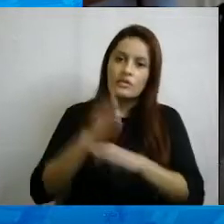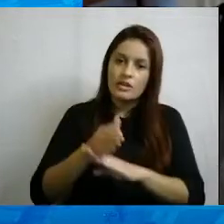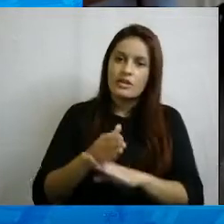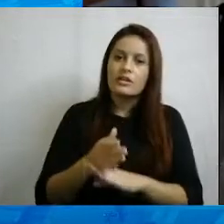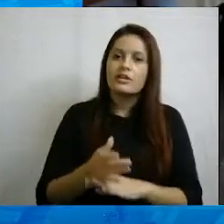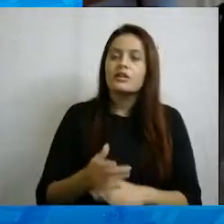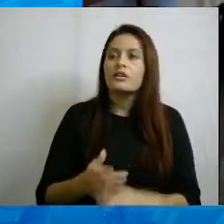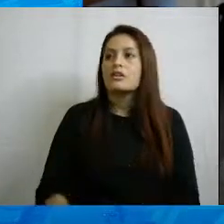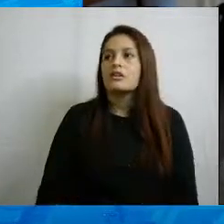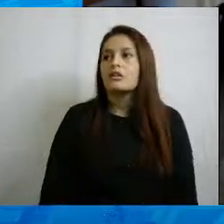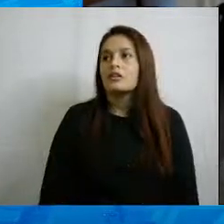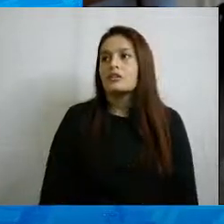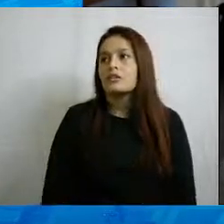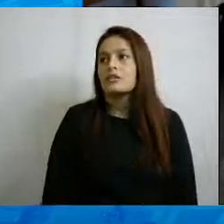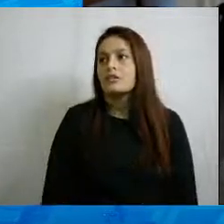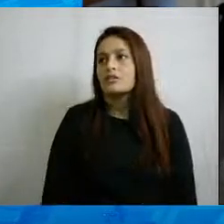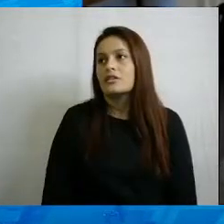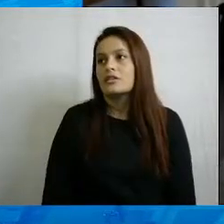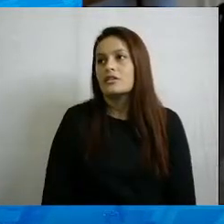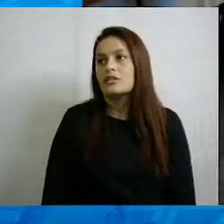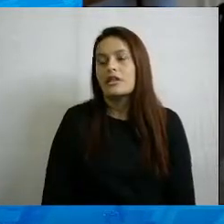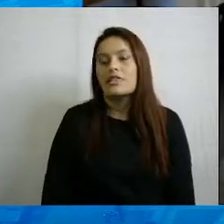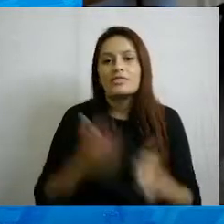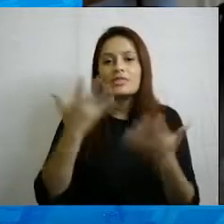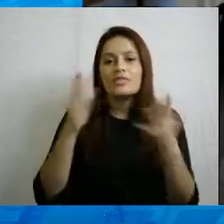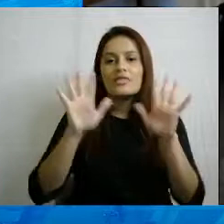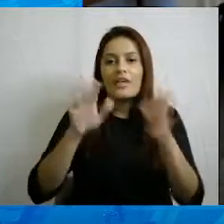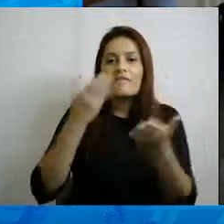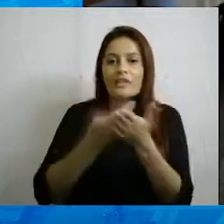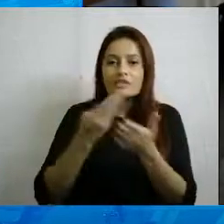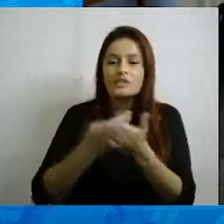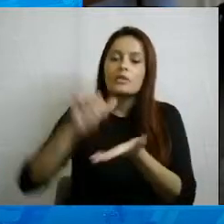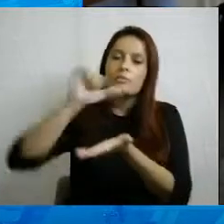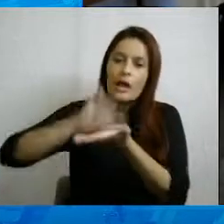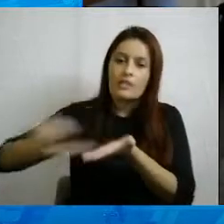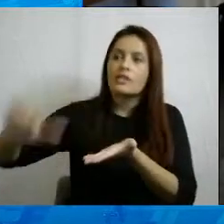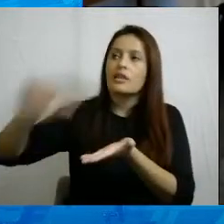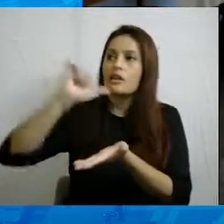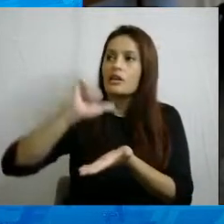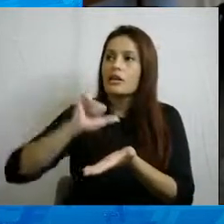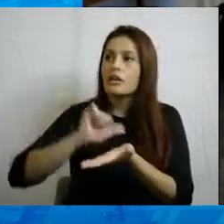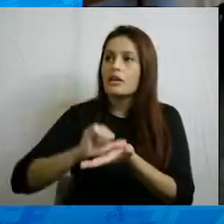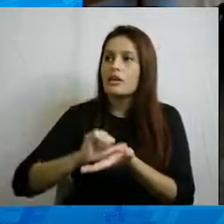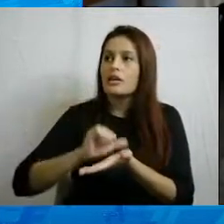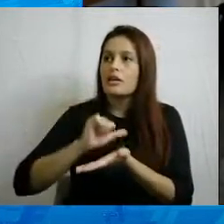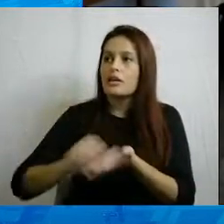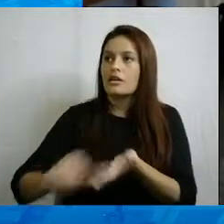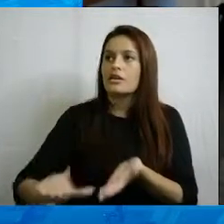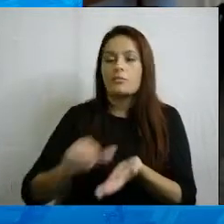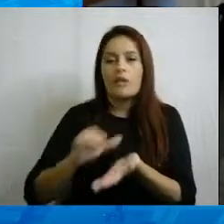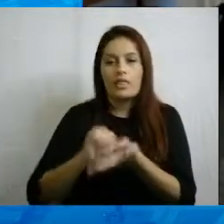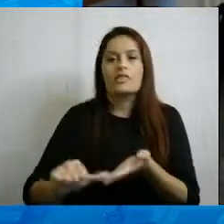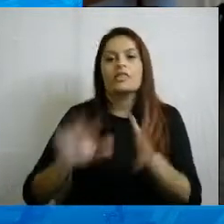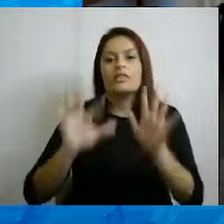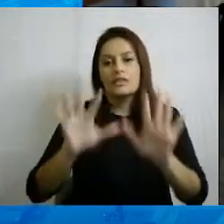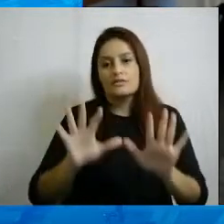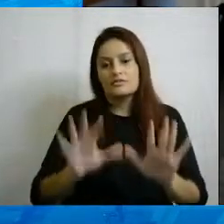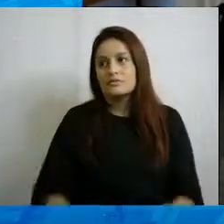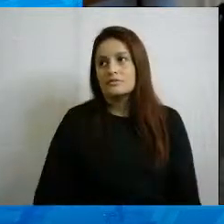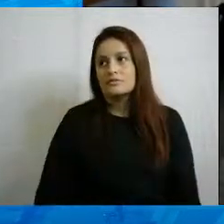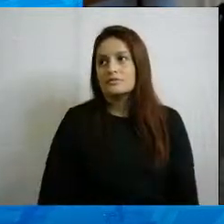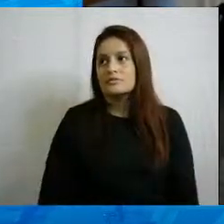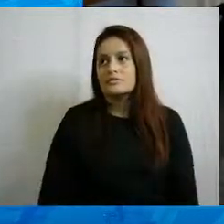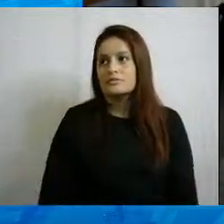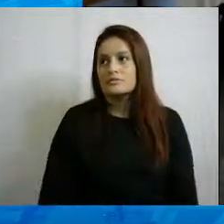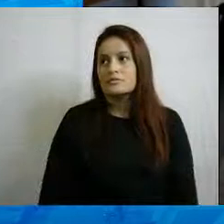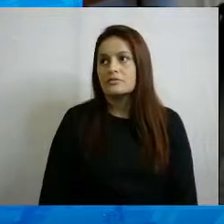¿qué hace aquí? ¿Qué quiere que le diga? Otro parte, que la mona, que esto, que aquí, que allá. Y lo que